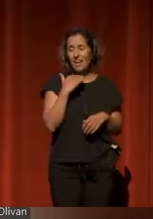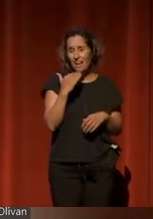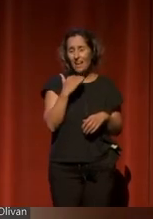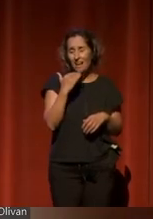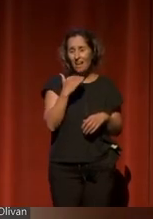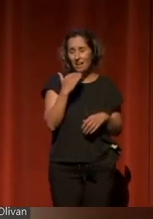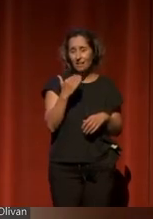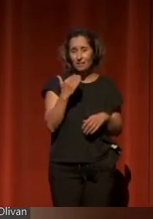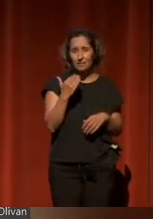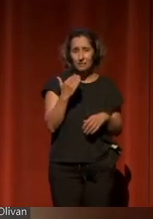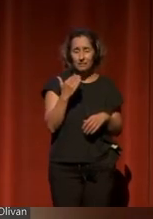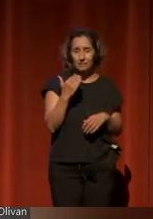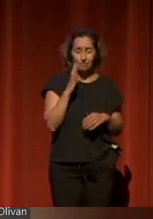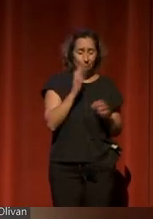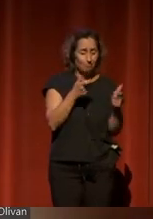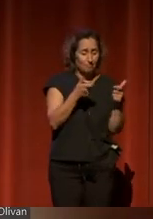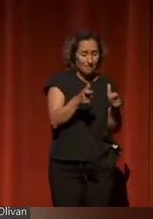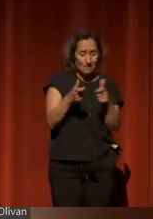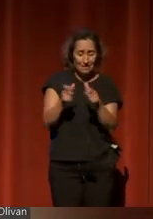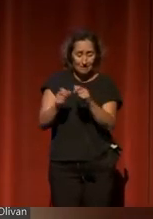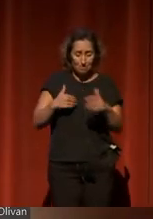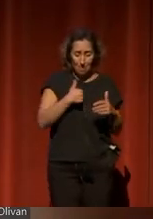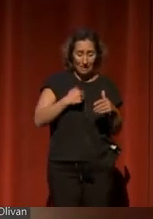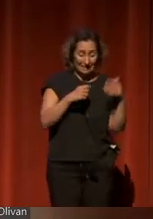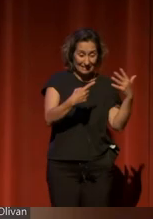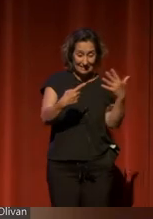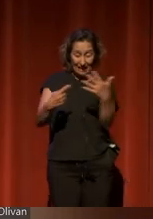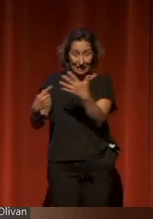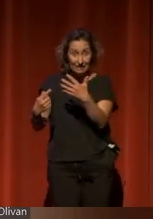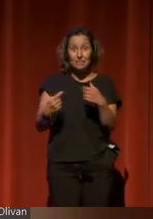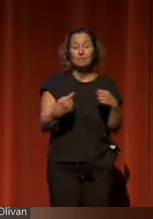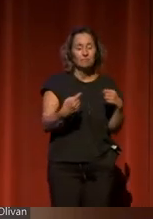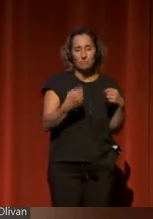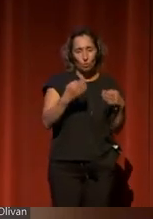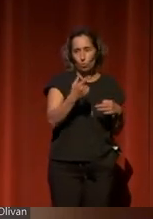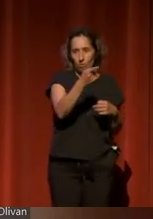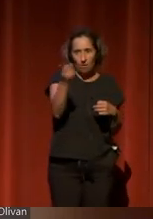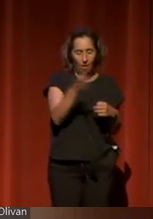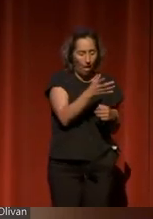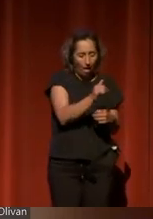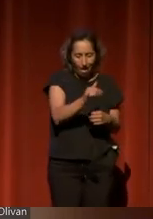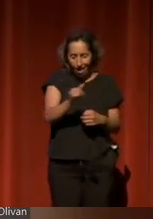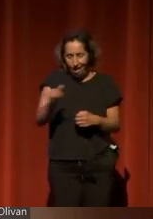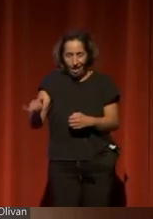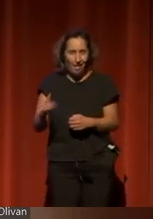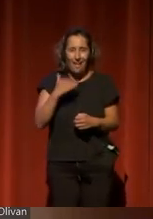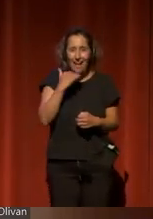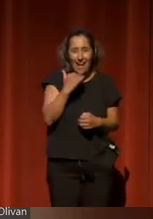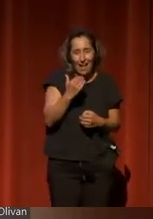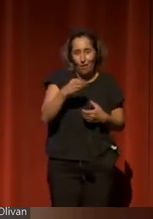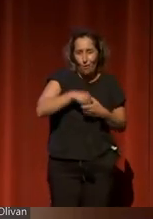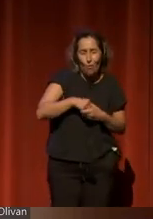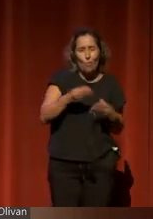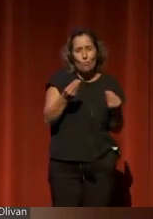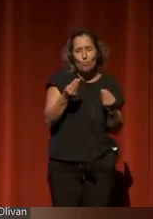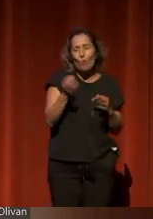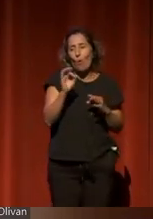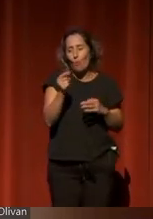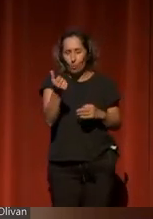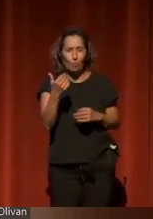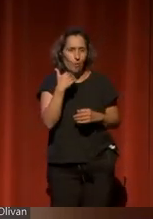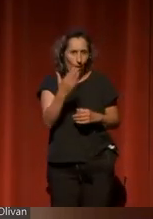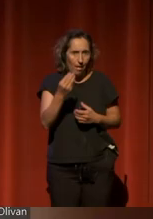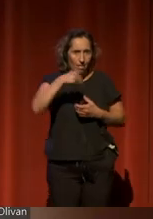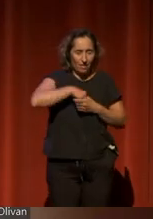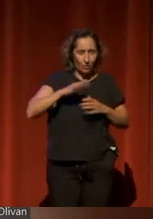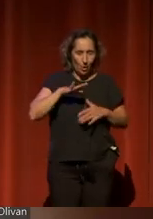bastante de cada uno de esos seis roles no lo que hace los seis roles no es inventar una cosa nueva sino poner luz en una serie de